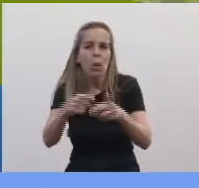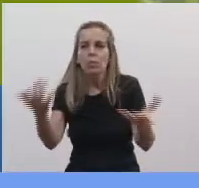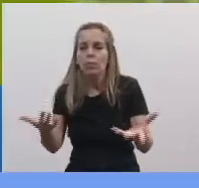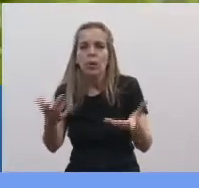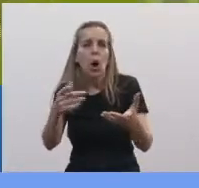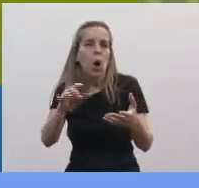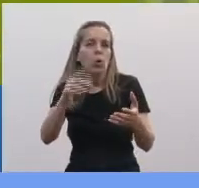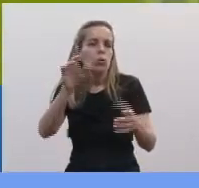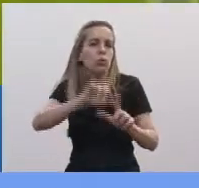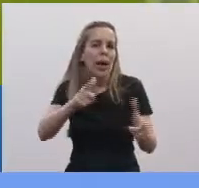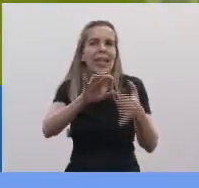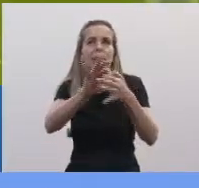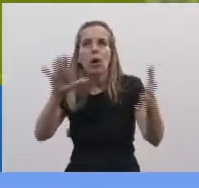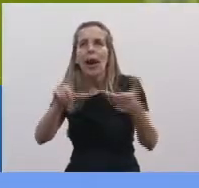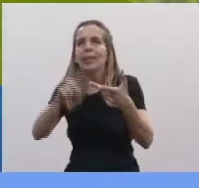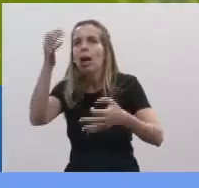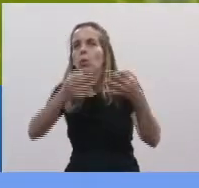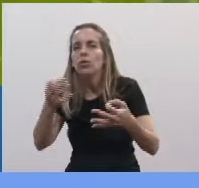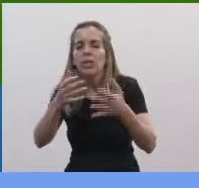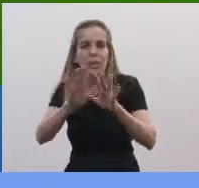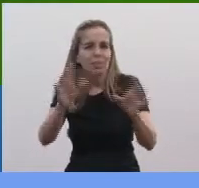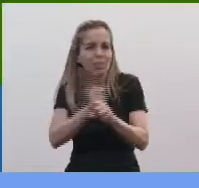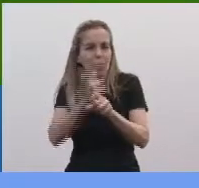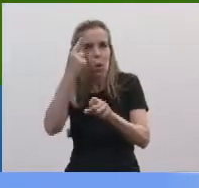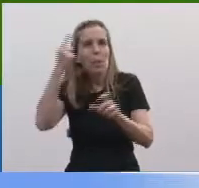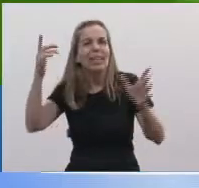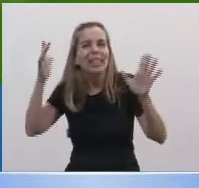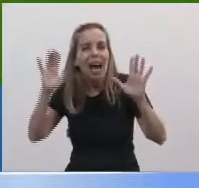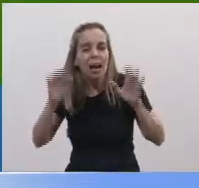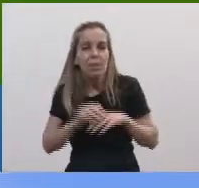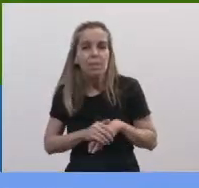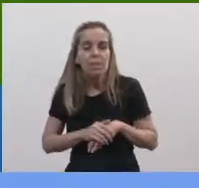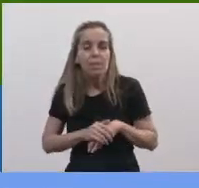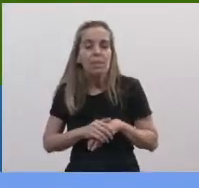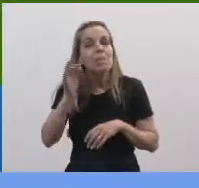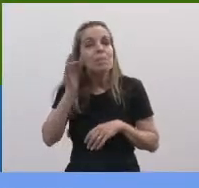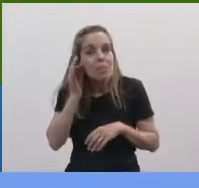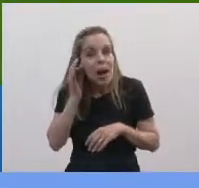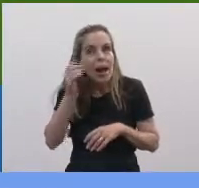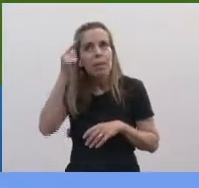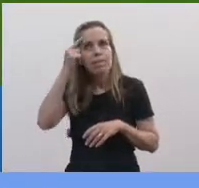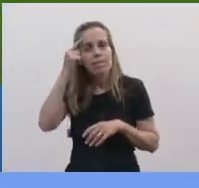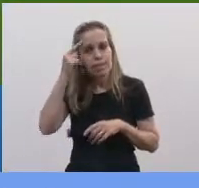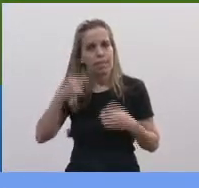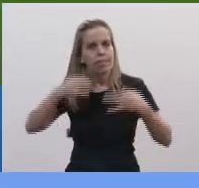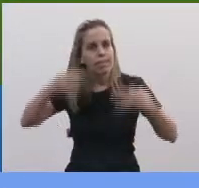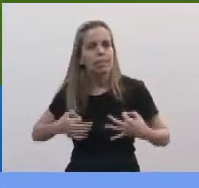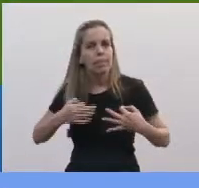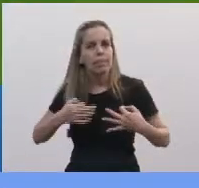sin justicia, sin un ambiente sano, sin feminismo. Maradona hizo que yo amara el